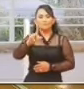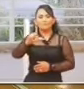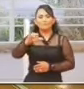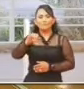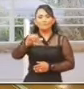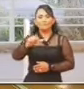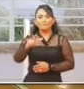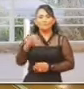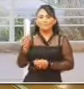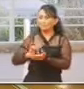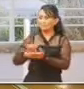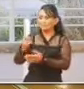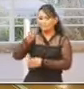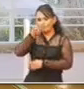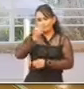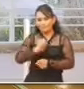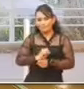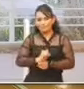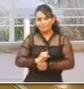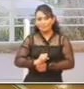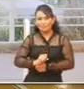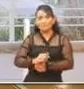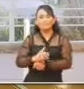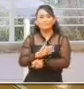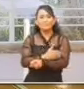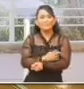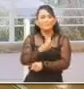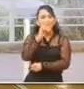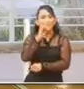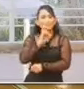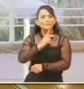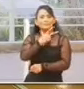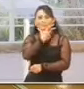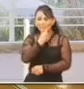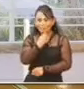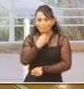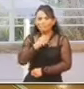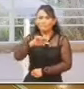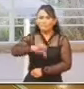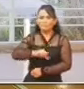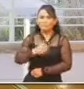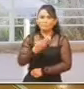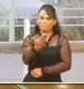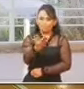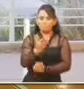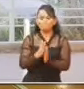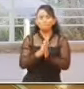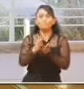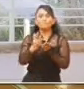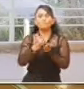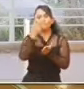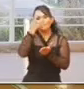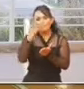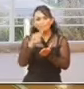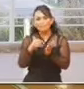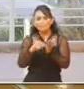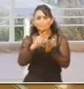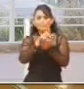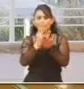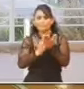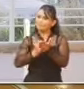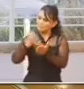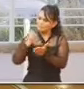Muchas gracias, secretario. Compañeros, compañeras, el día de hoy quiero pedir su apoyo para la aprobación de este